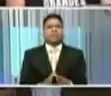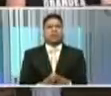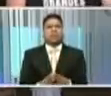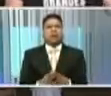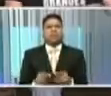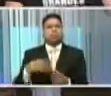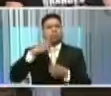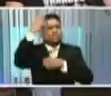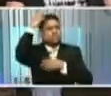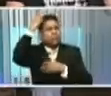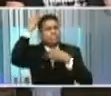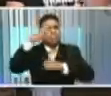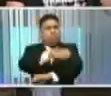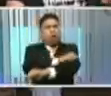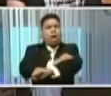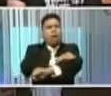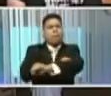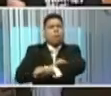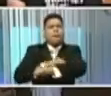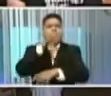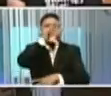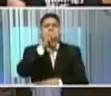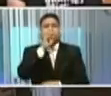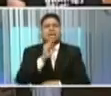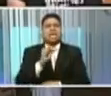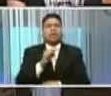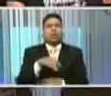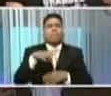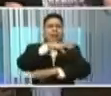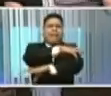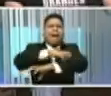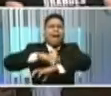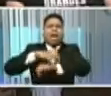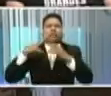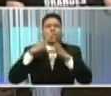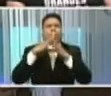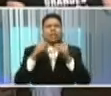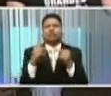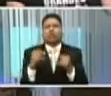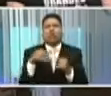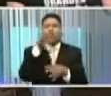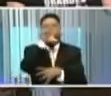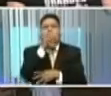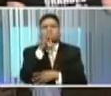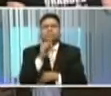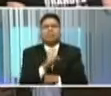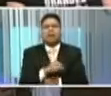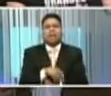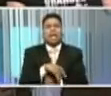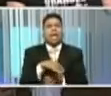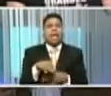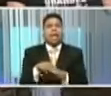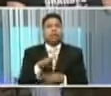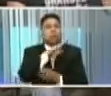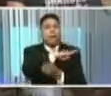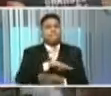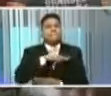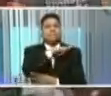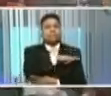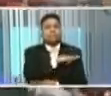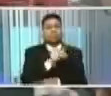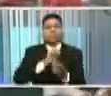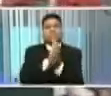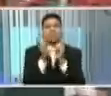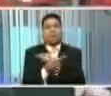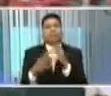champú, jabón para perro, para gato, alimento para animalito. Así que la Misión Nevado se convierte en una